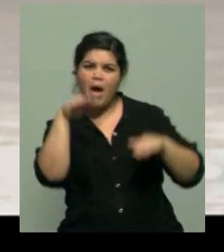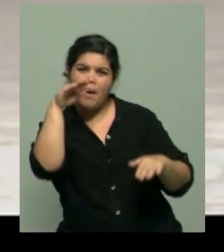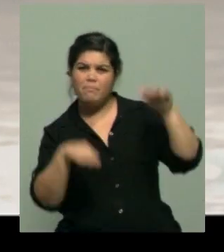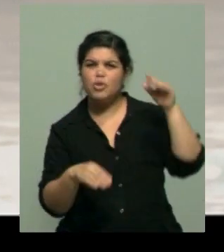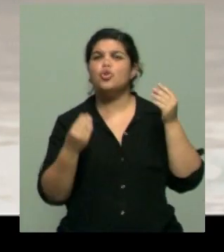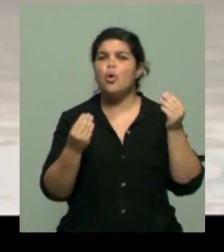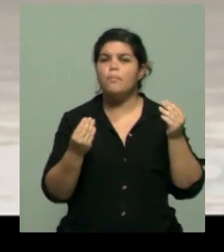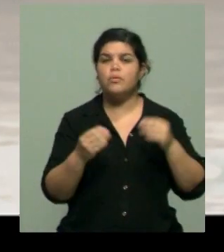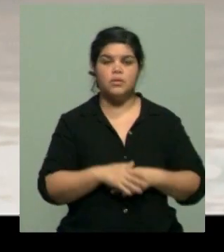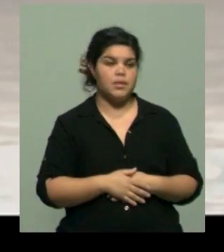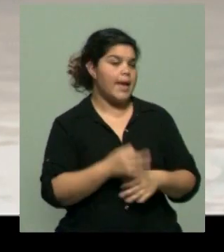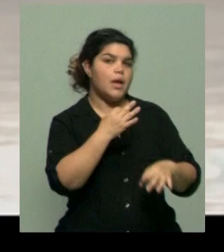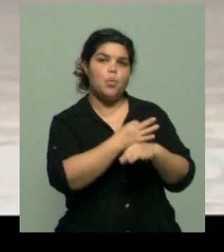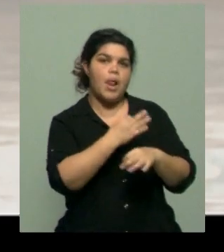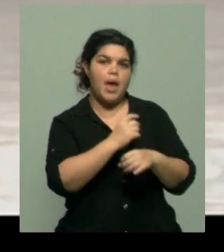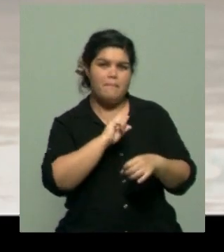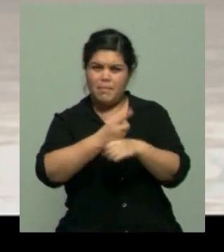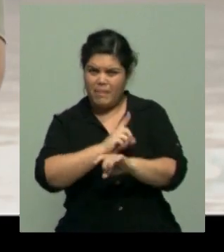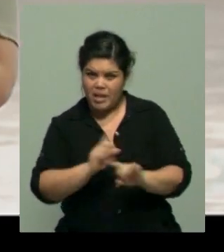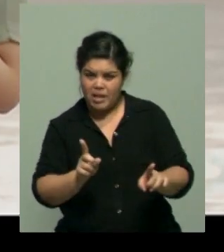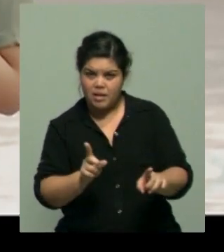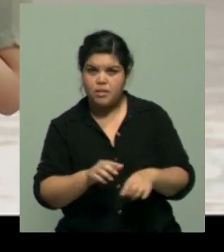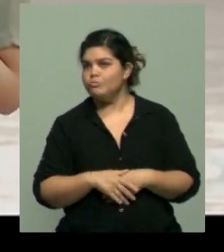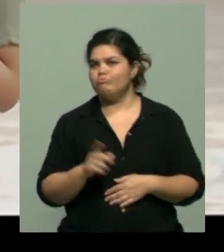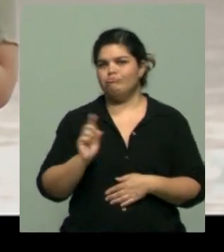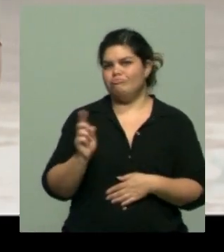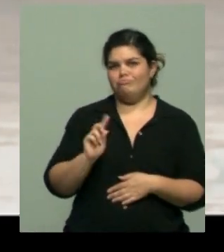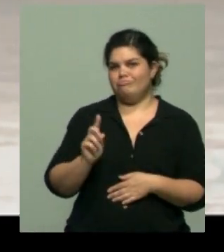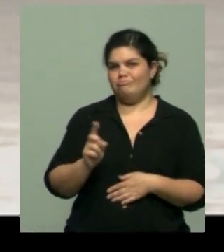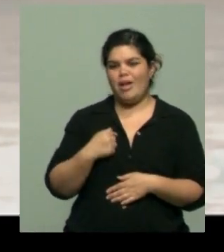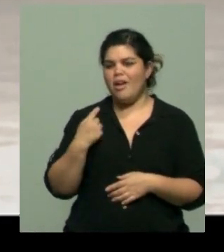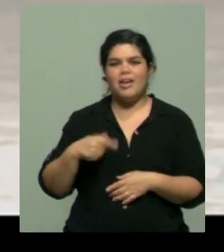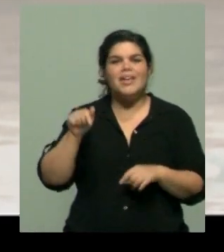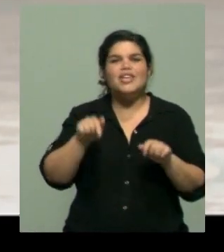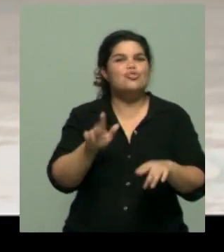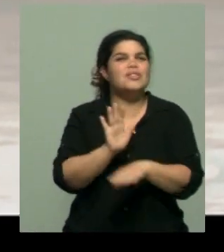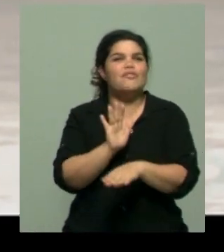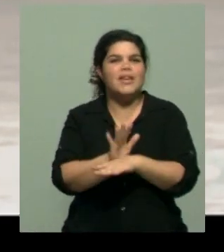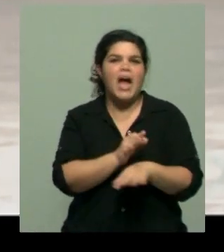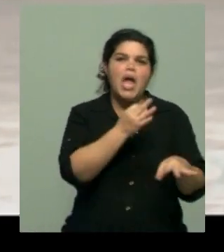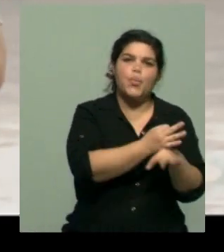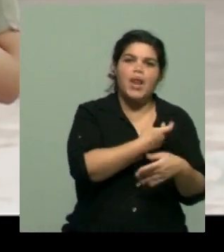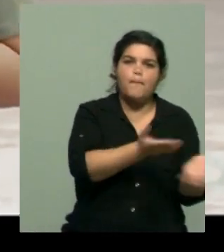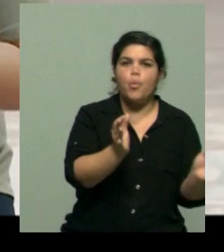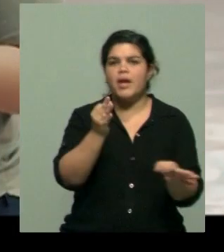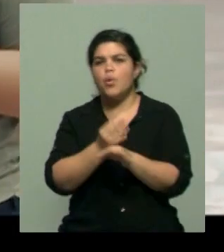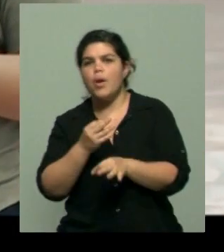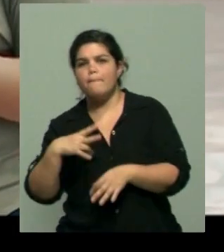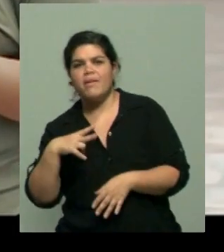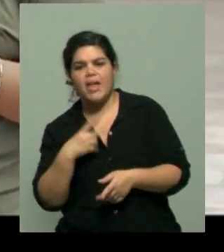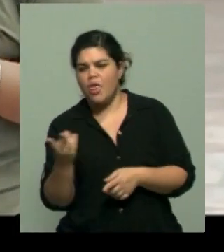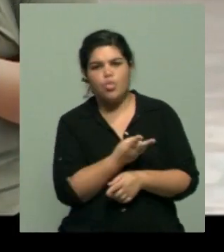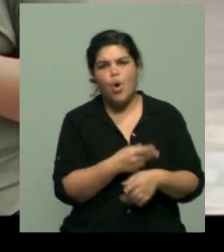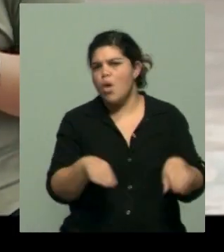primarias tampoco? No, yo creo que esta realidad nos está atravesando a todos, en algunos casos con mayor peso,